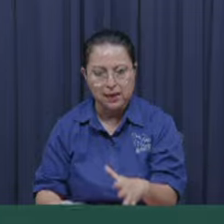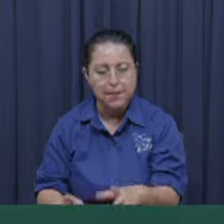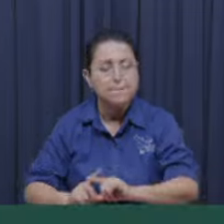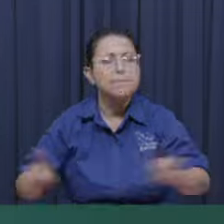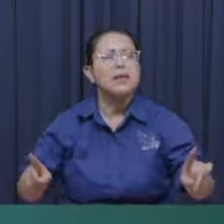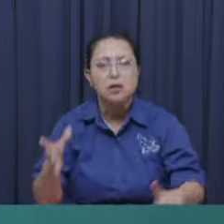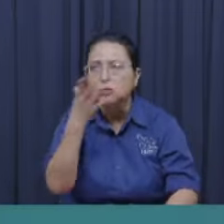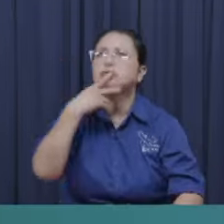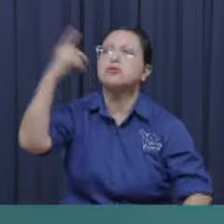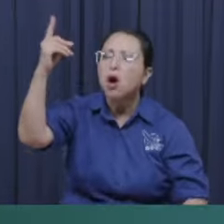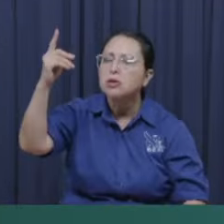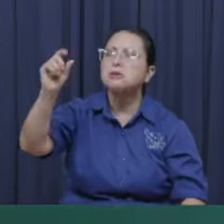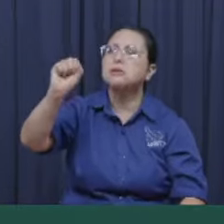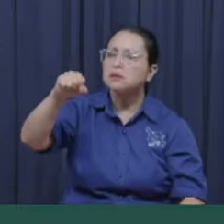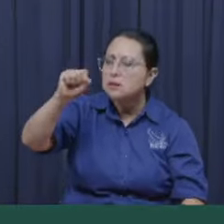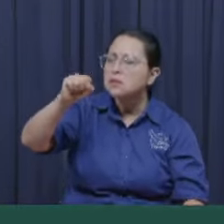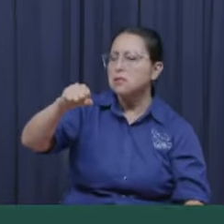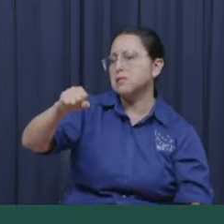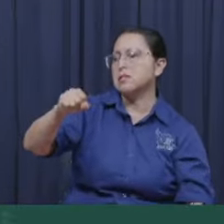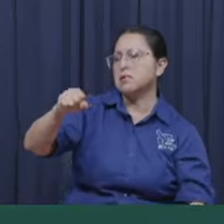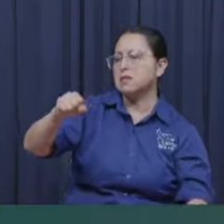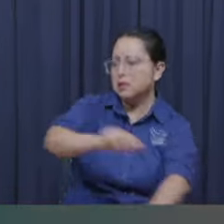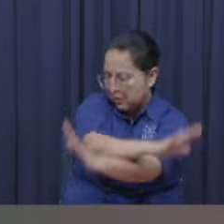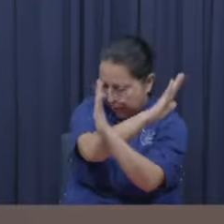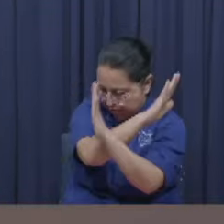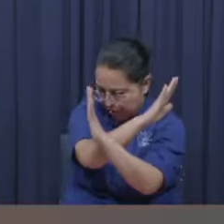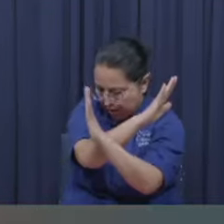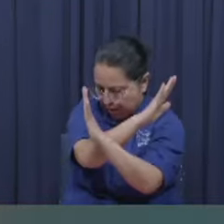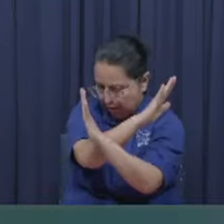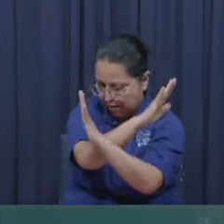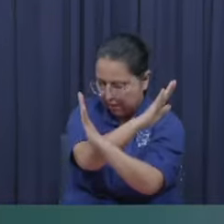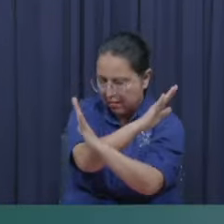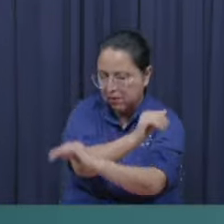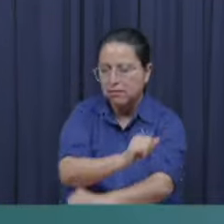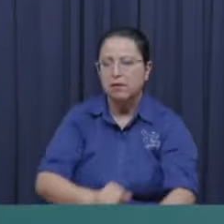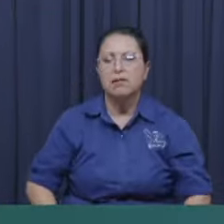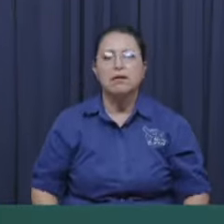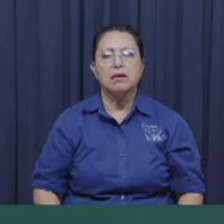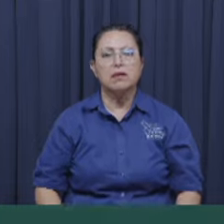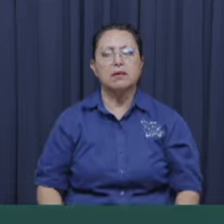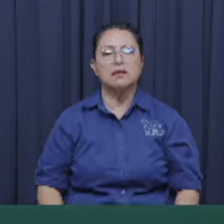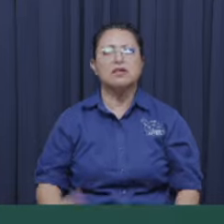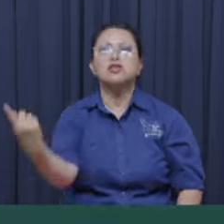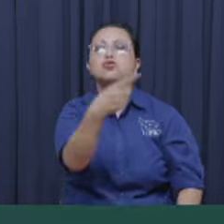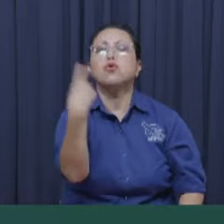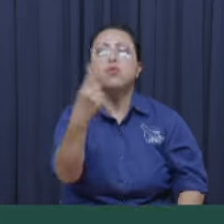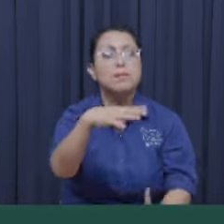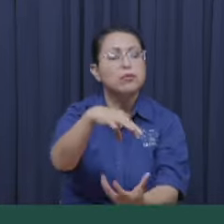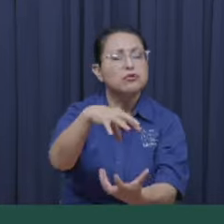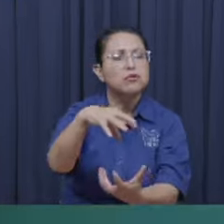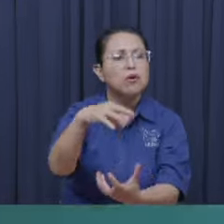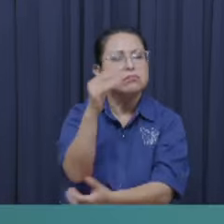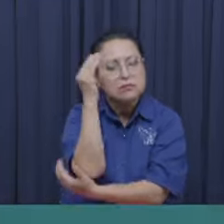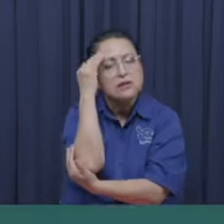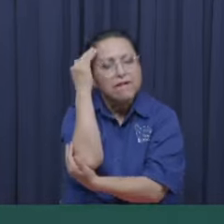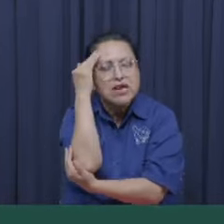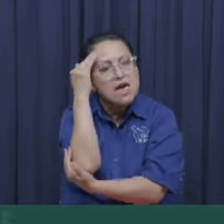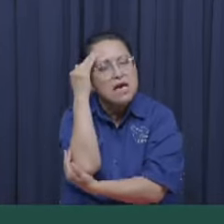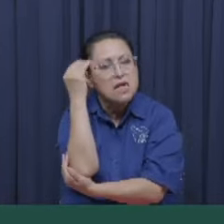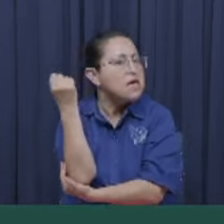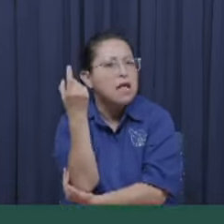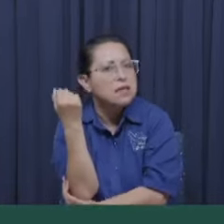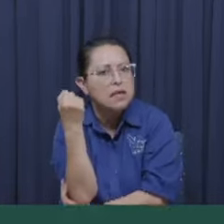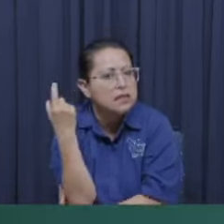la tiene, por medio de Jesucristo. Pero de ahí no hay nada. Lo tiene que saber todo el mundo, hermano. Lo tiene que saber. Y